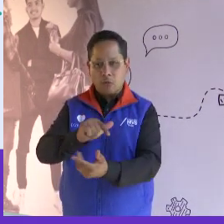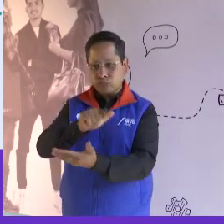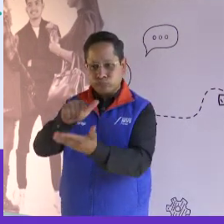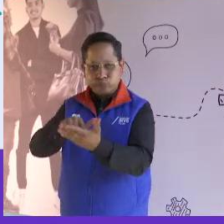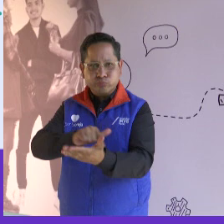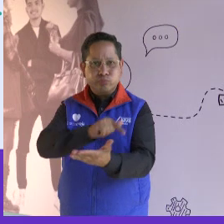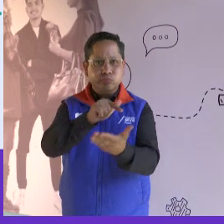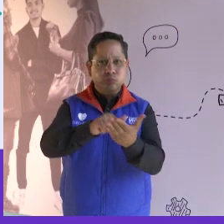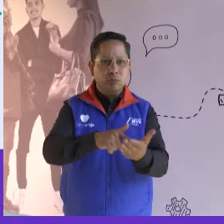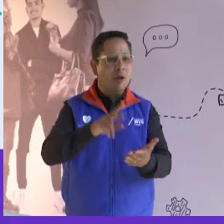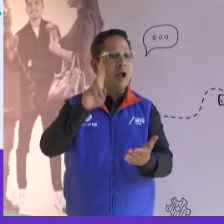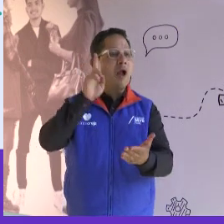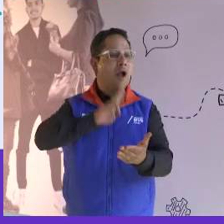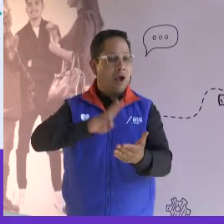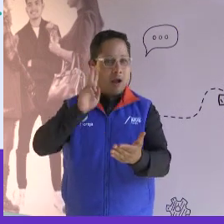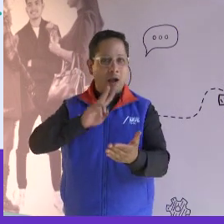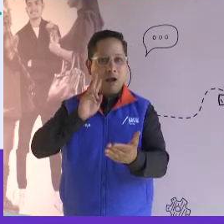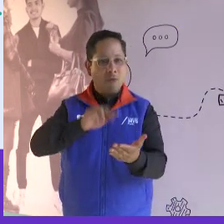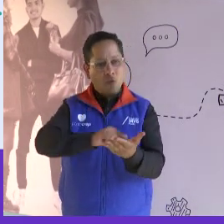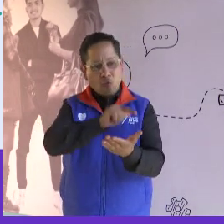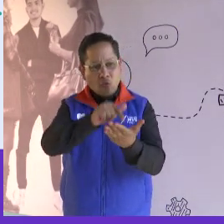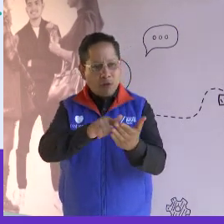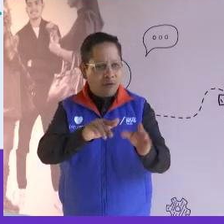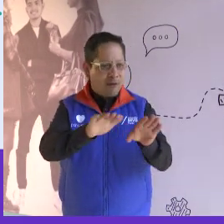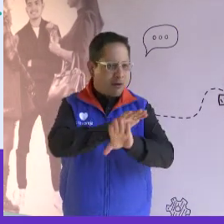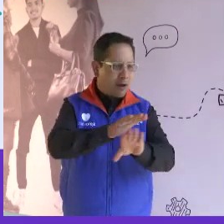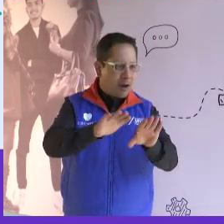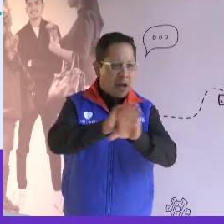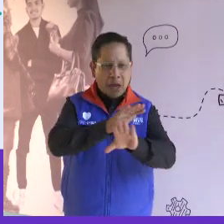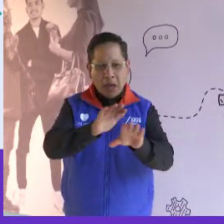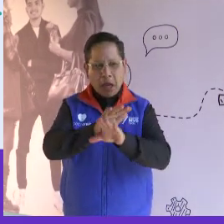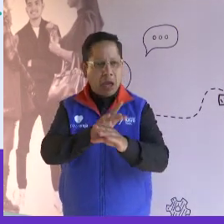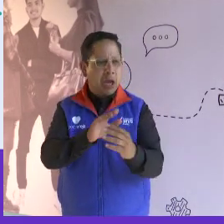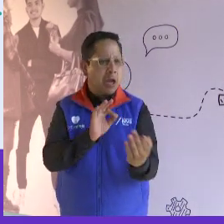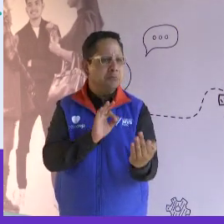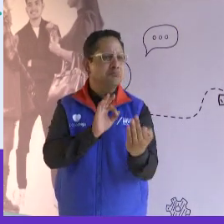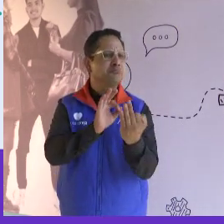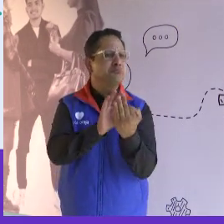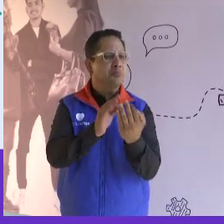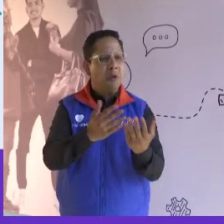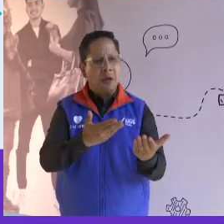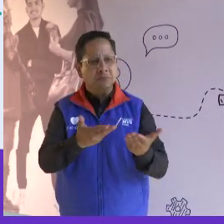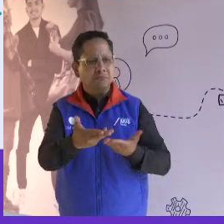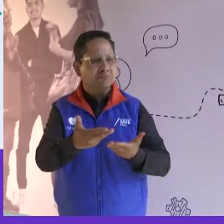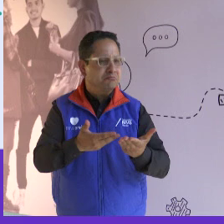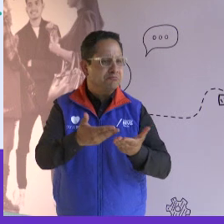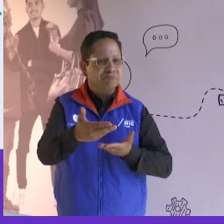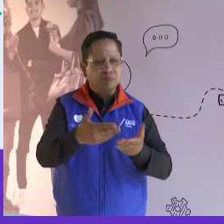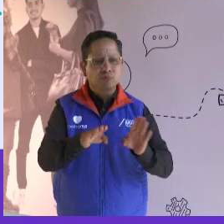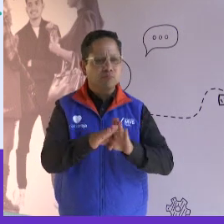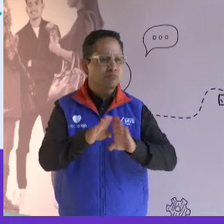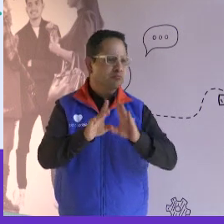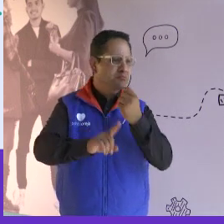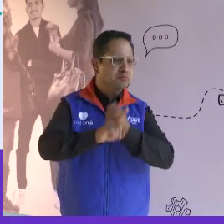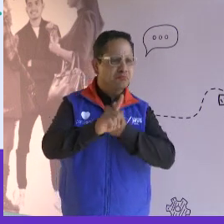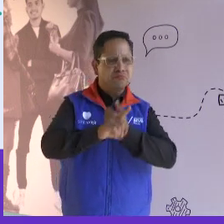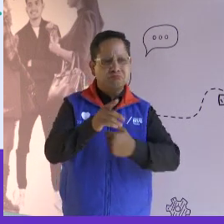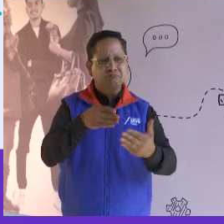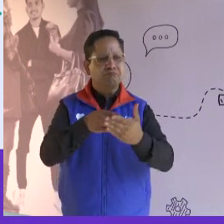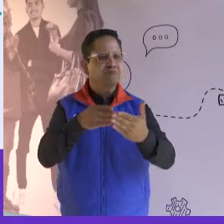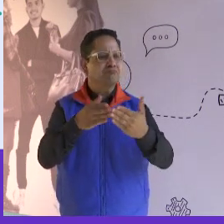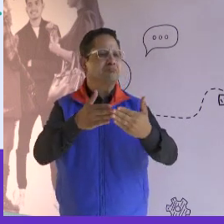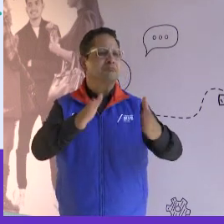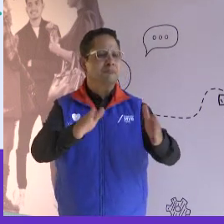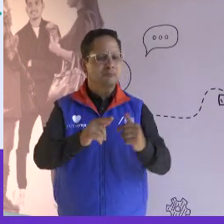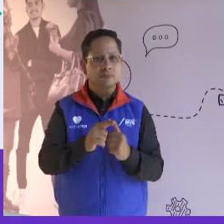hasta experimental, para tener estos acercamientos, estos intercambios y tratar de empezar a abrir puertas de